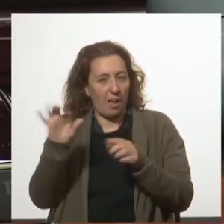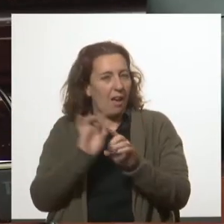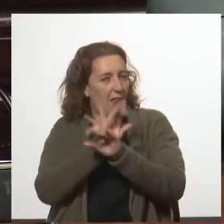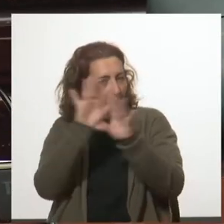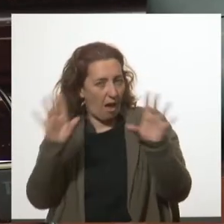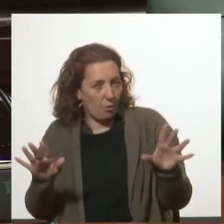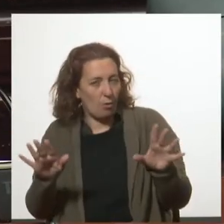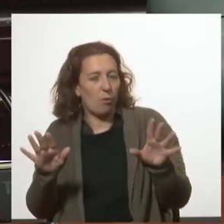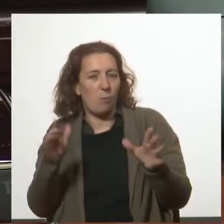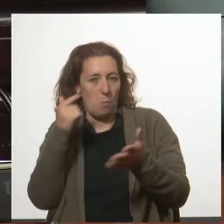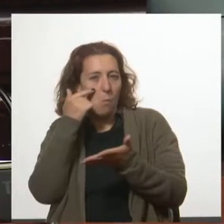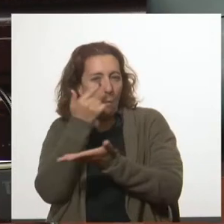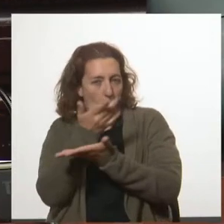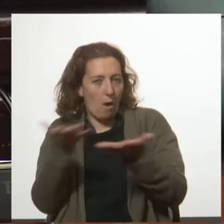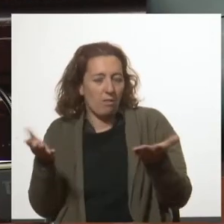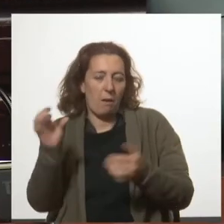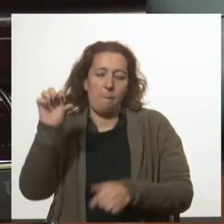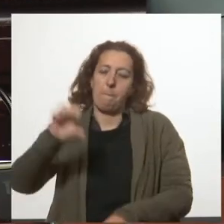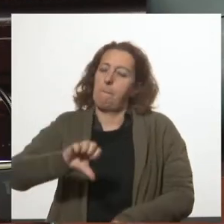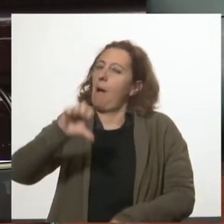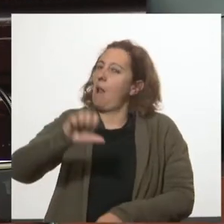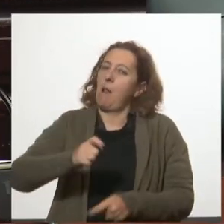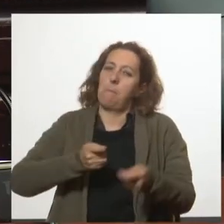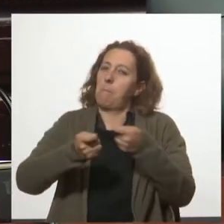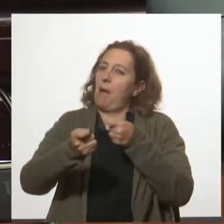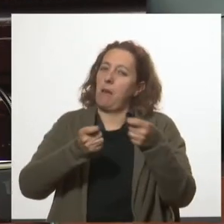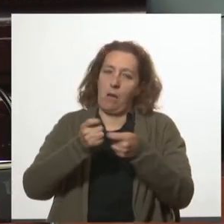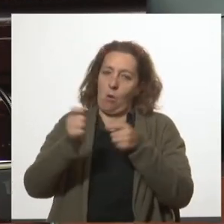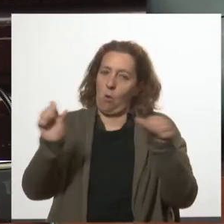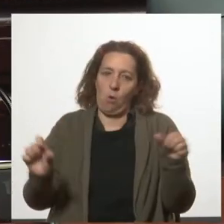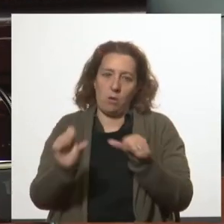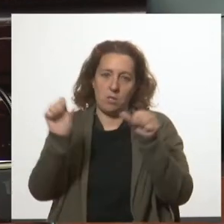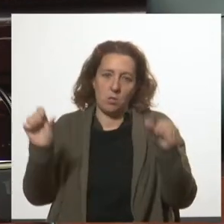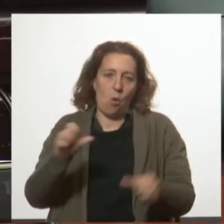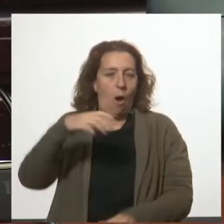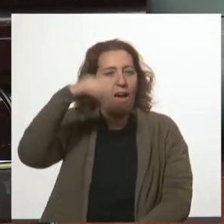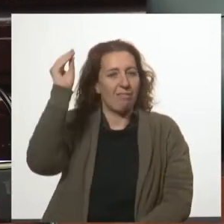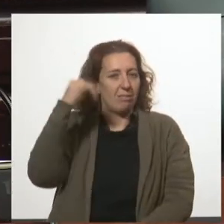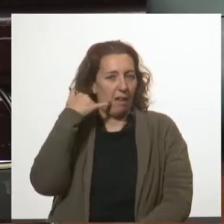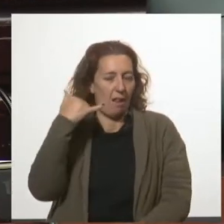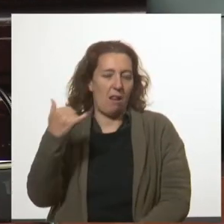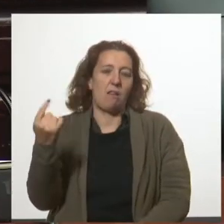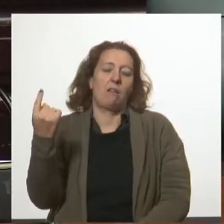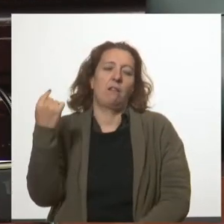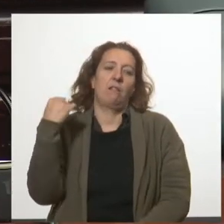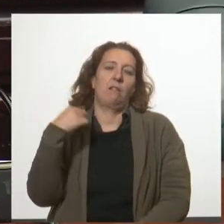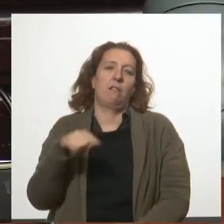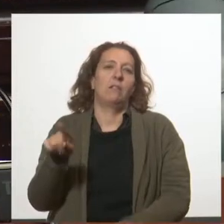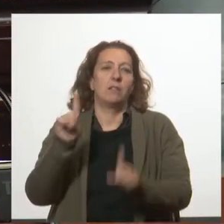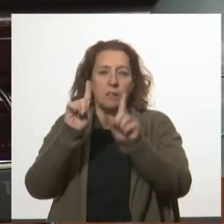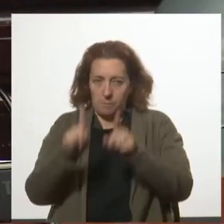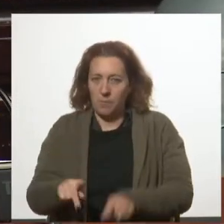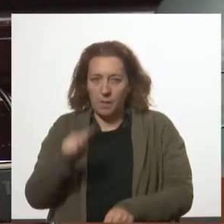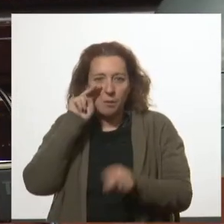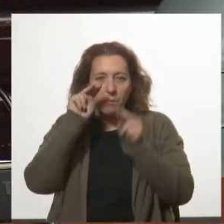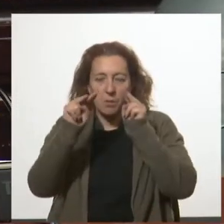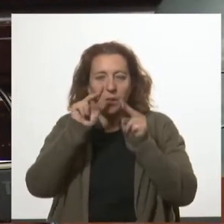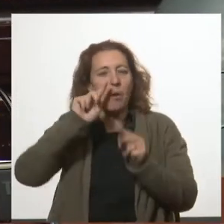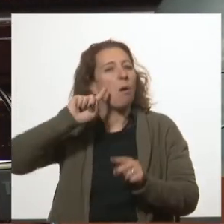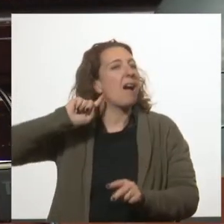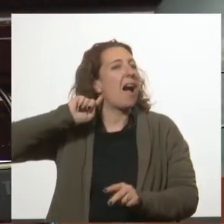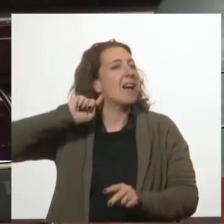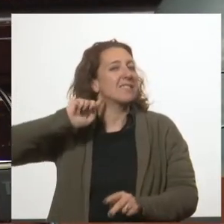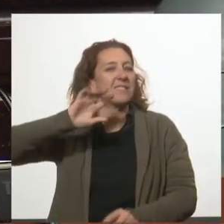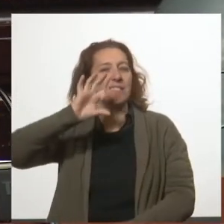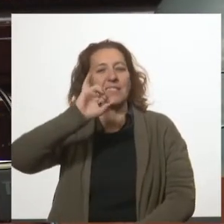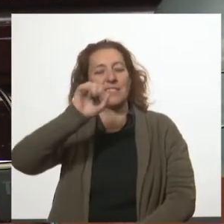luz el mal manejo que se hizo en antel como hace poco se vio también en gas hallado que también